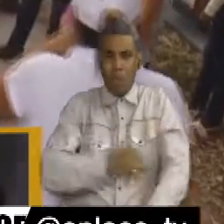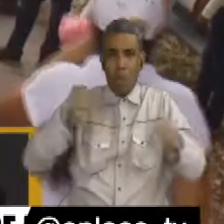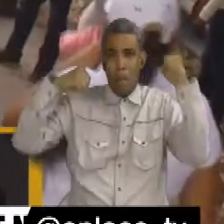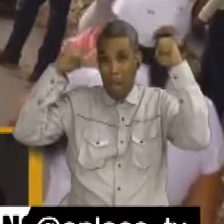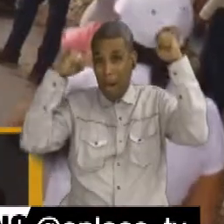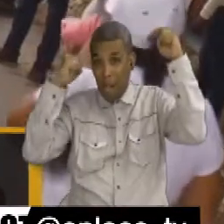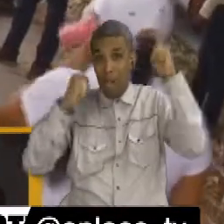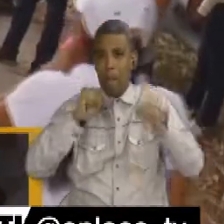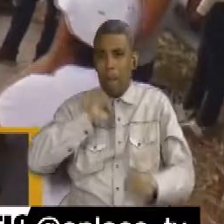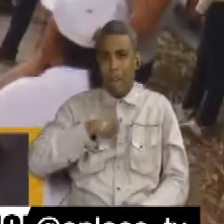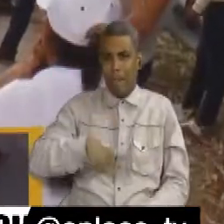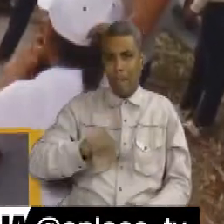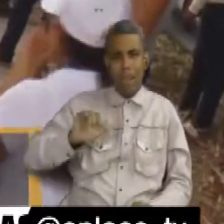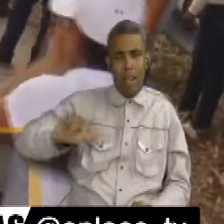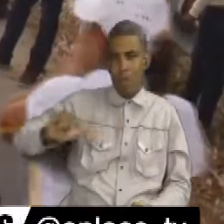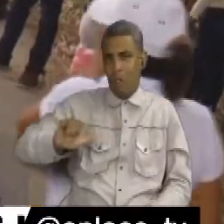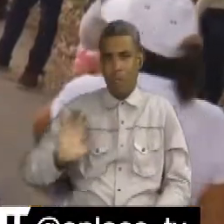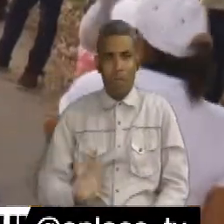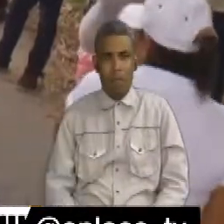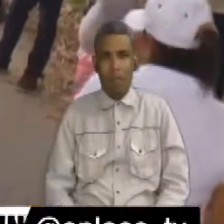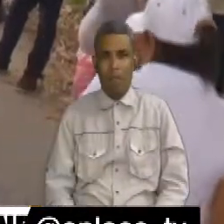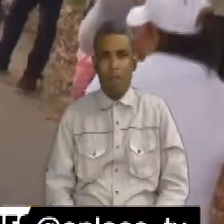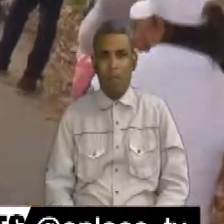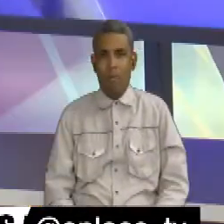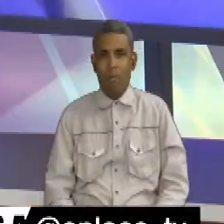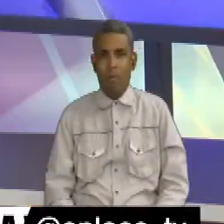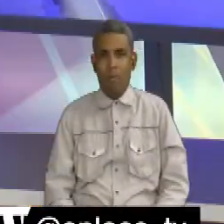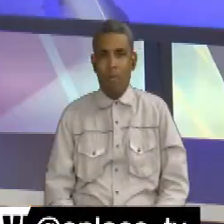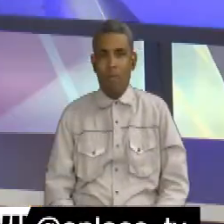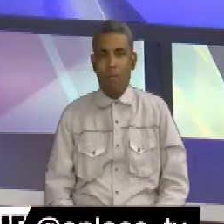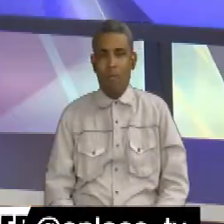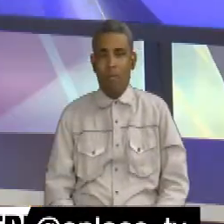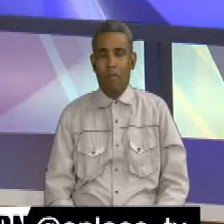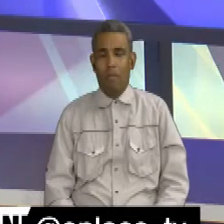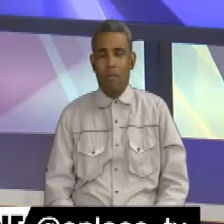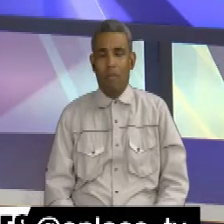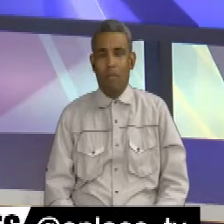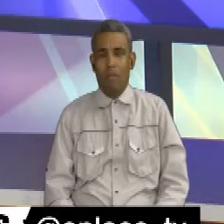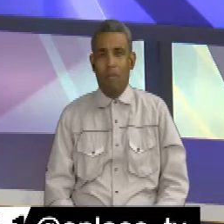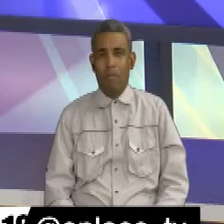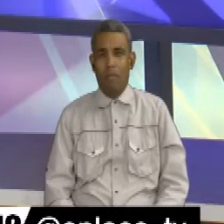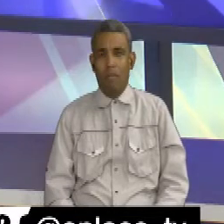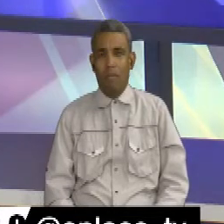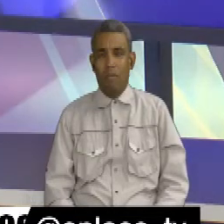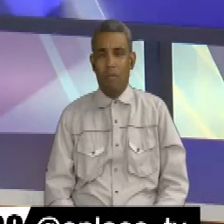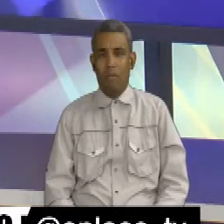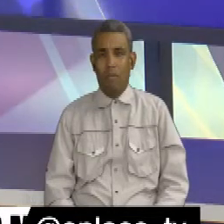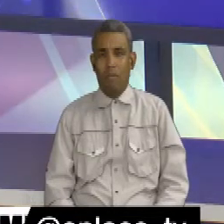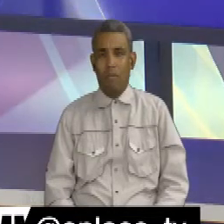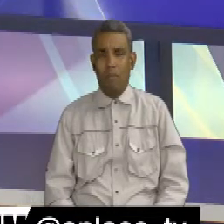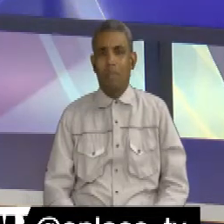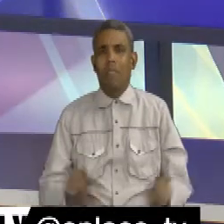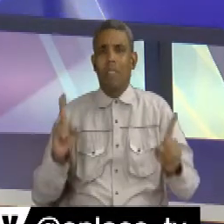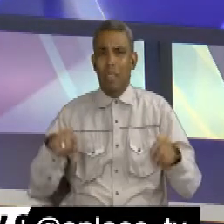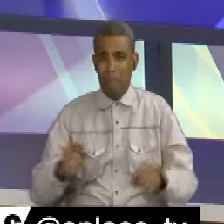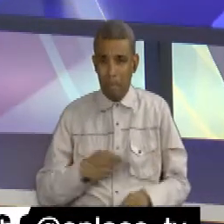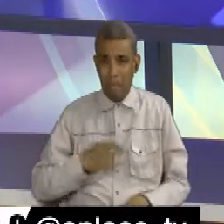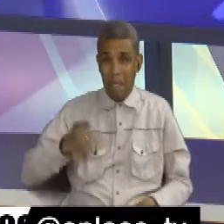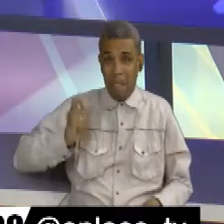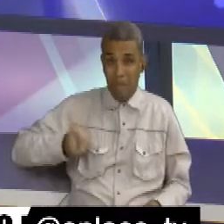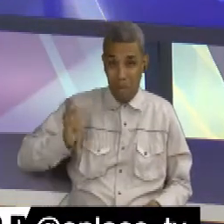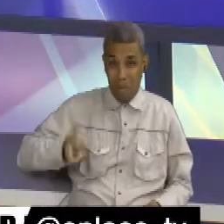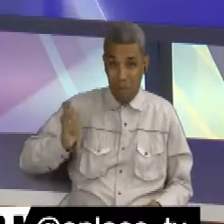Barranca Bermeja con buena parte de los trabajadores del Estado. Y los empleados de la rama judicial también se unieron al paro